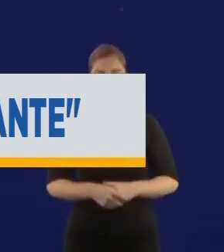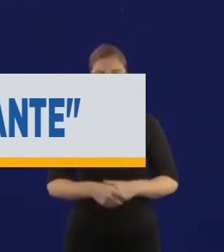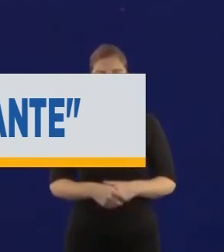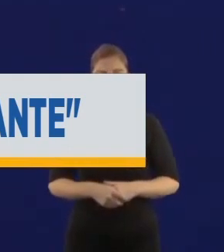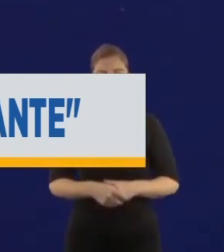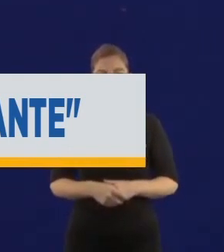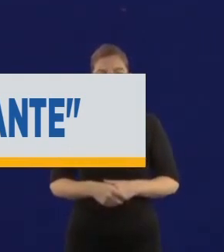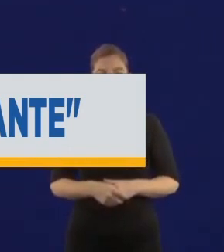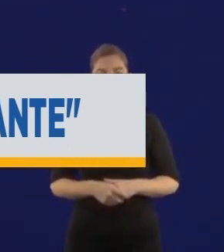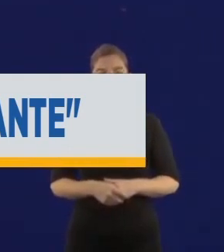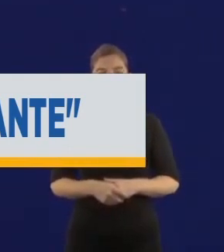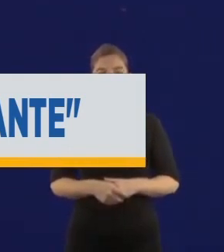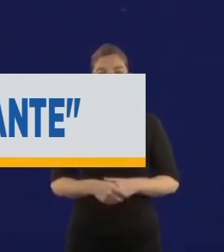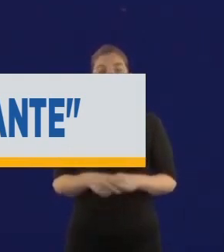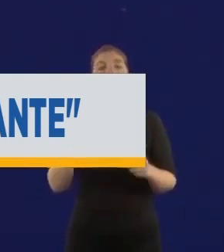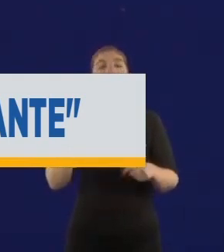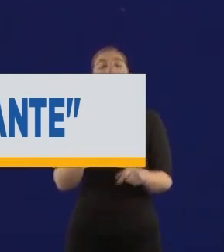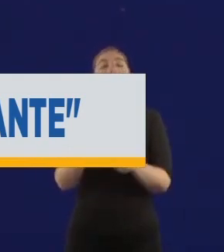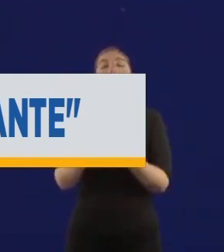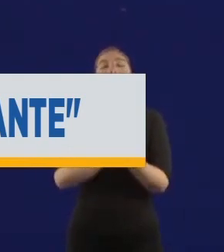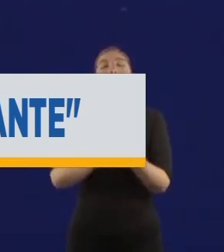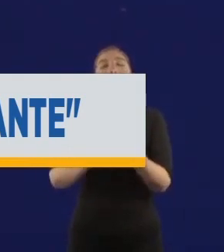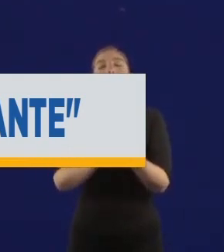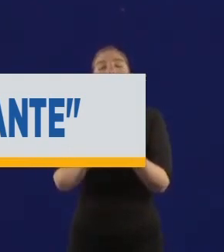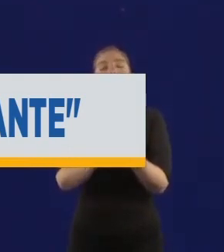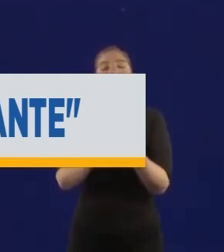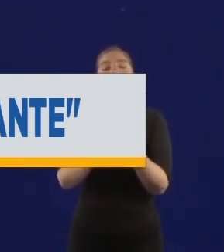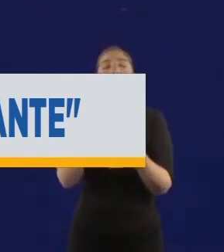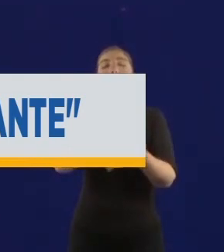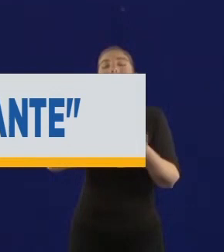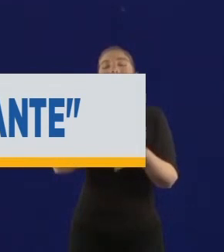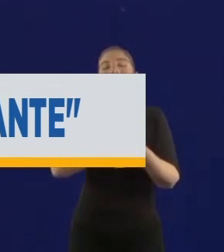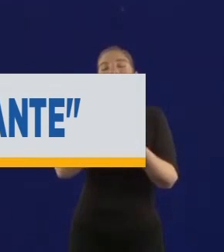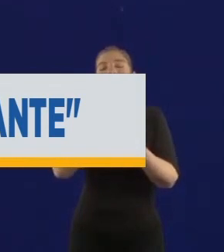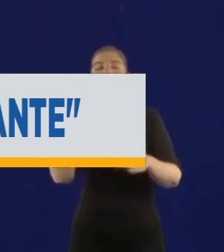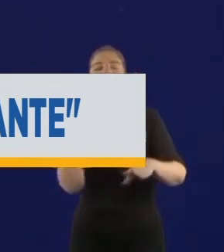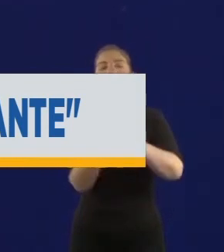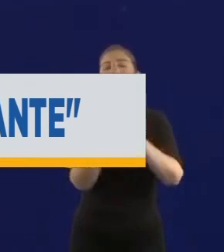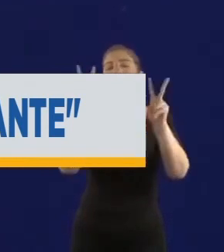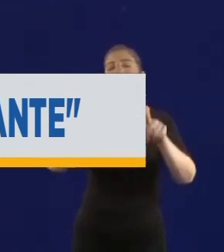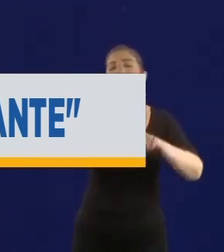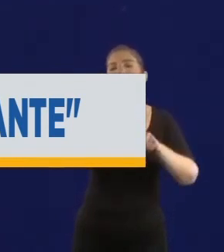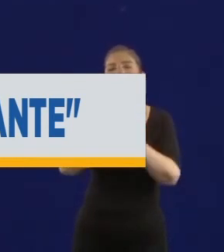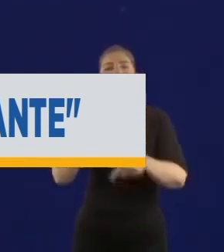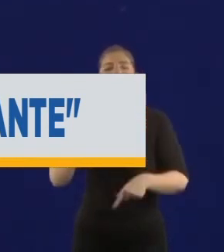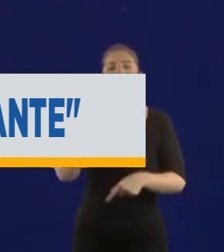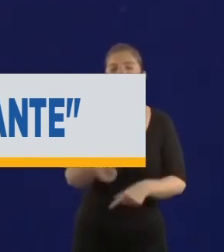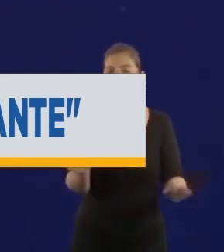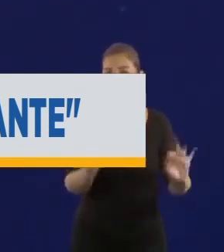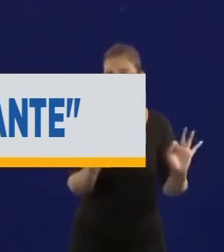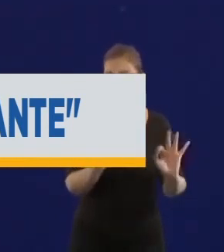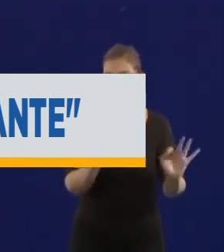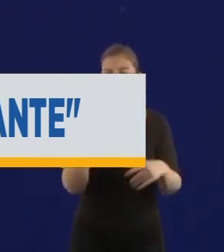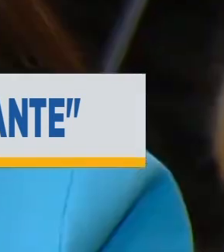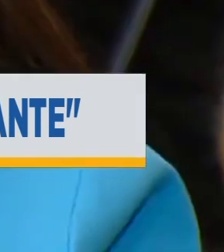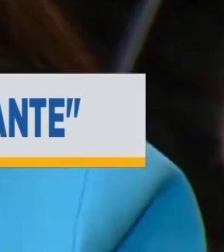se denomina el empleo militante, el empleo que está por una cuestión política y que no aporta nada. Y voy más allá, no solo que no